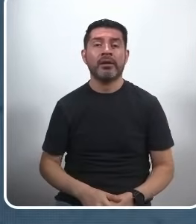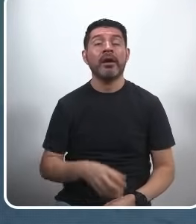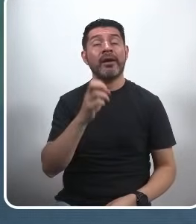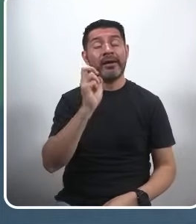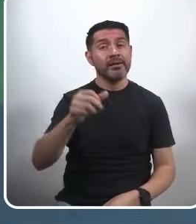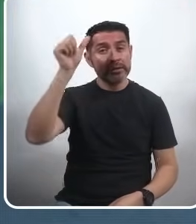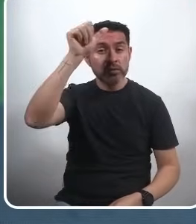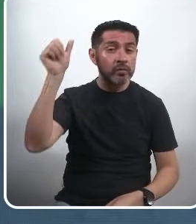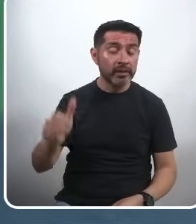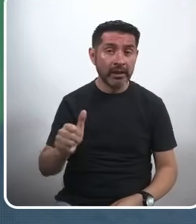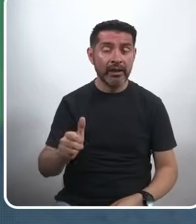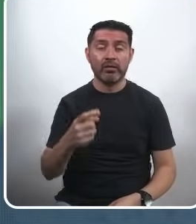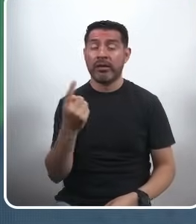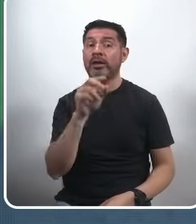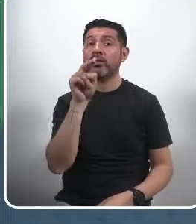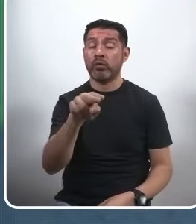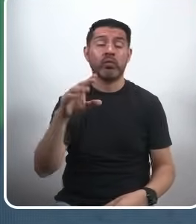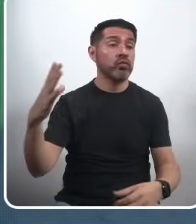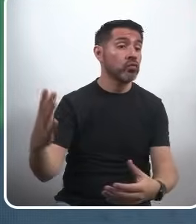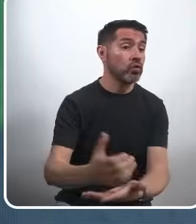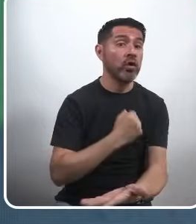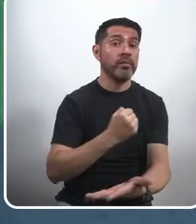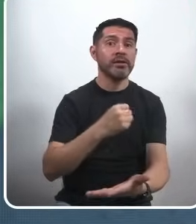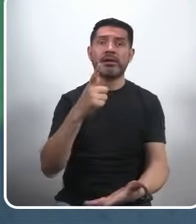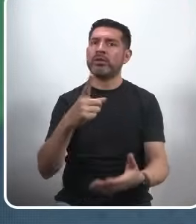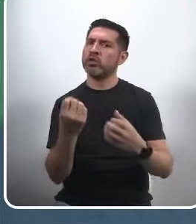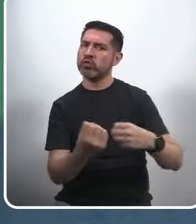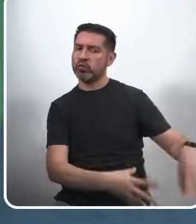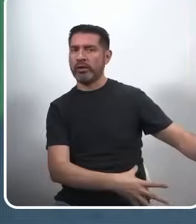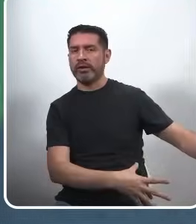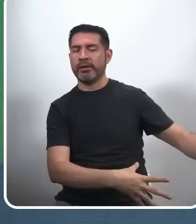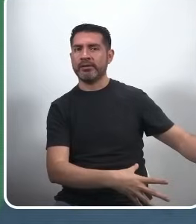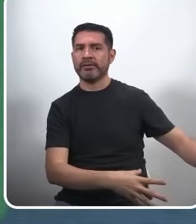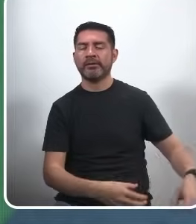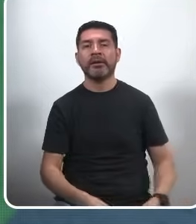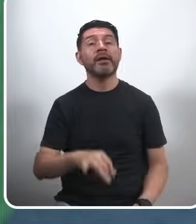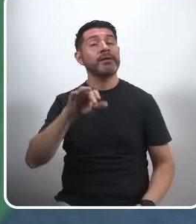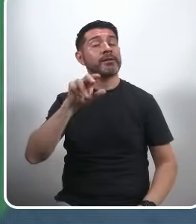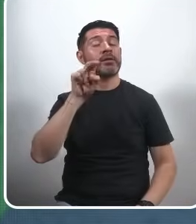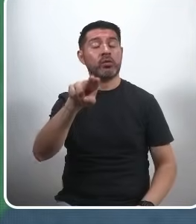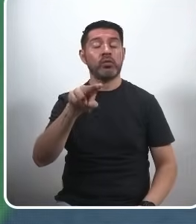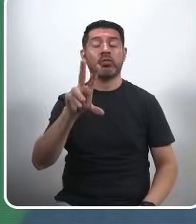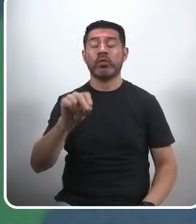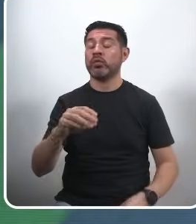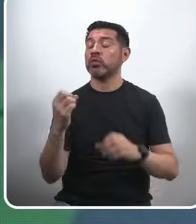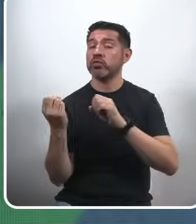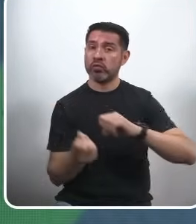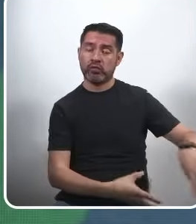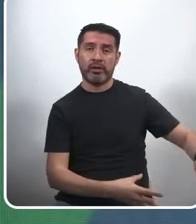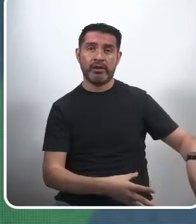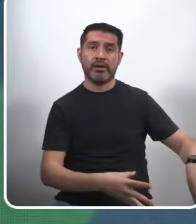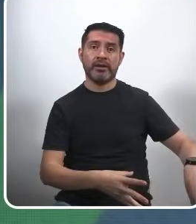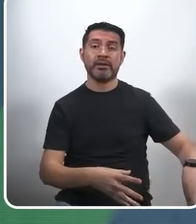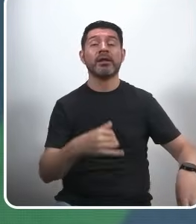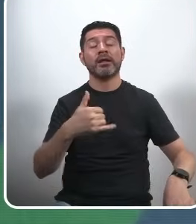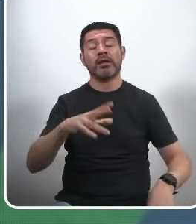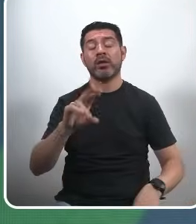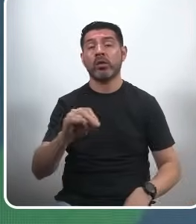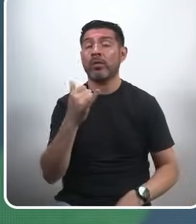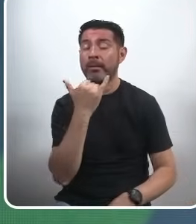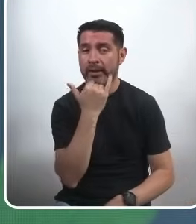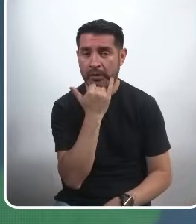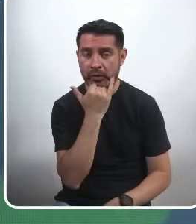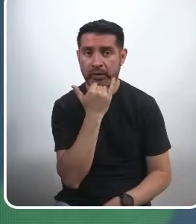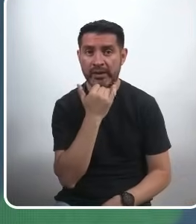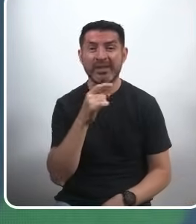has agarrado y que no has soltado. Y si tú no lo sueltas, esa ofensa que no has perdonado se vuelve parte de tu